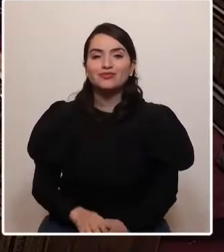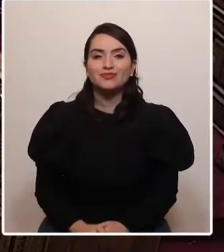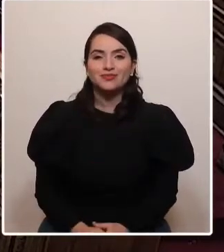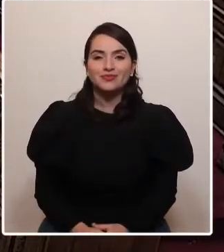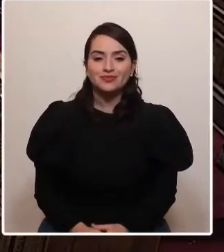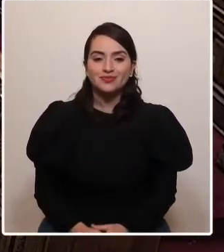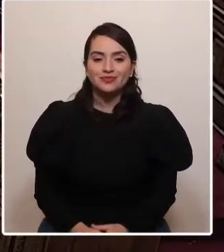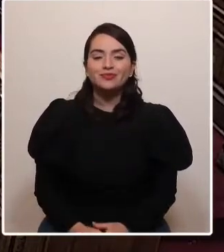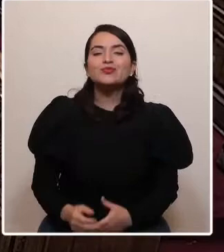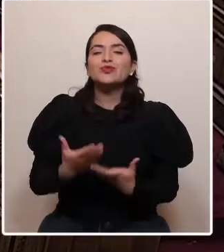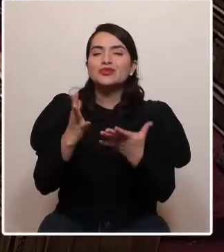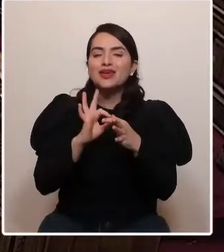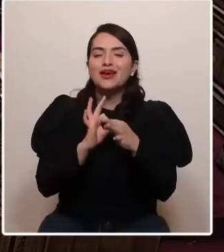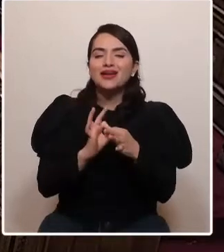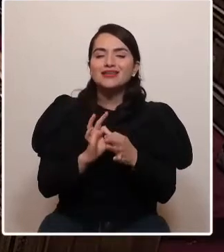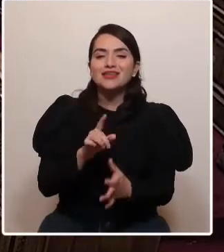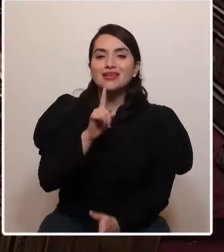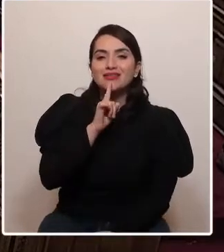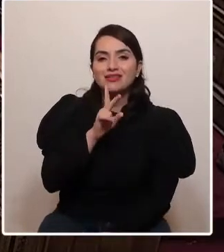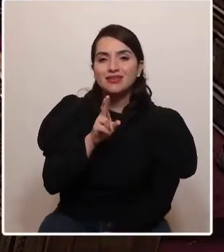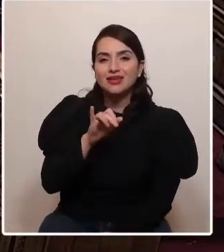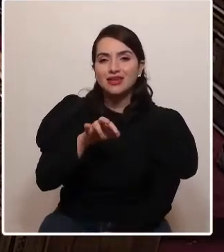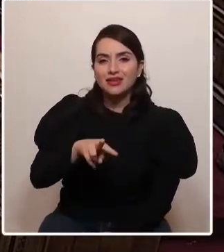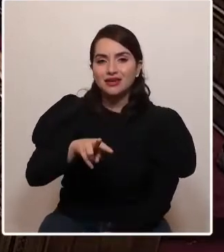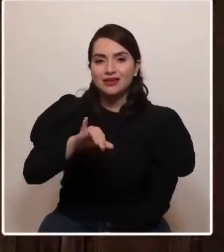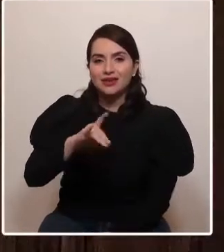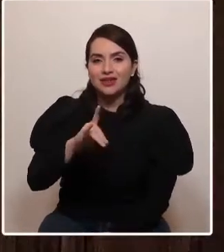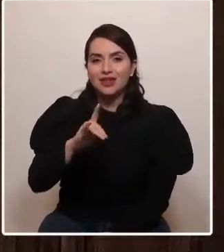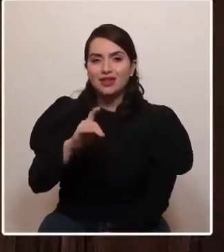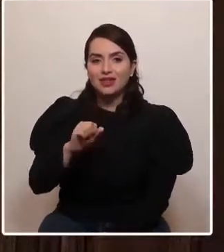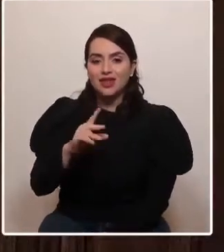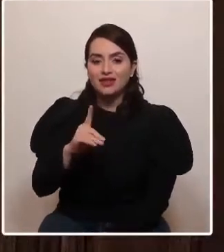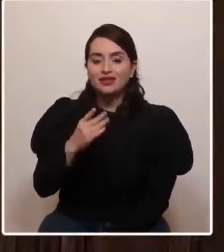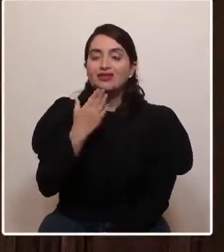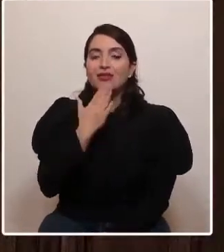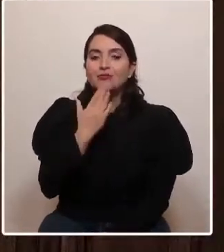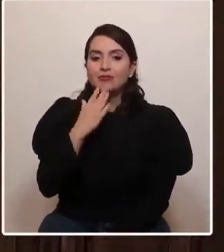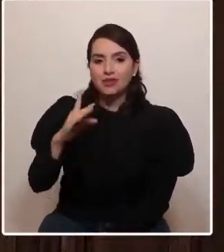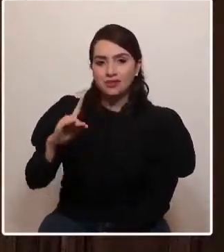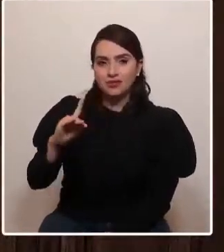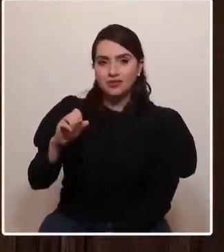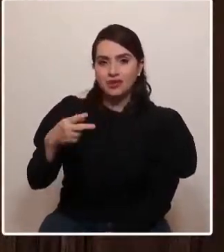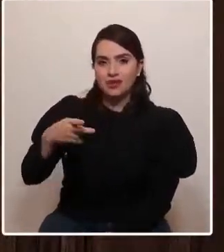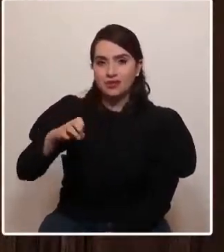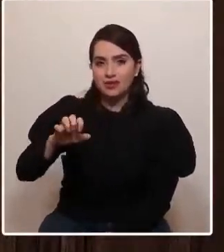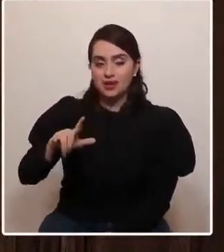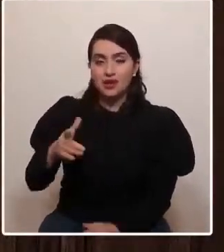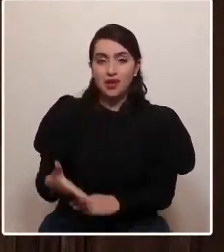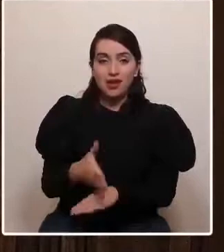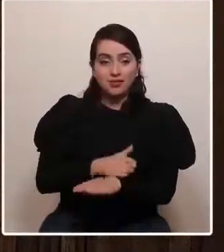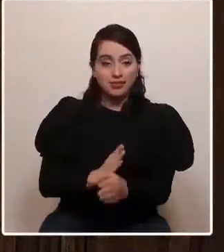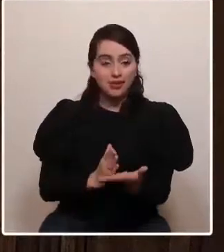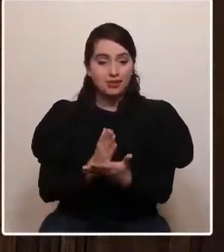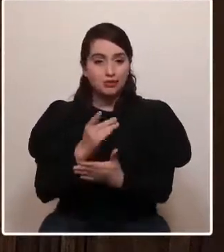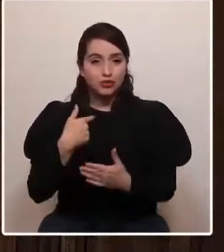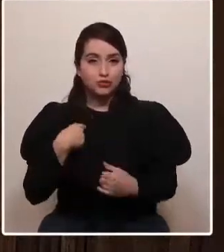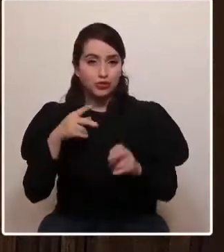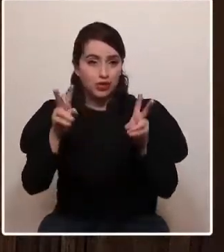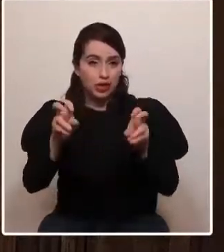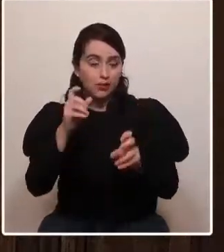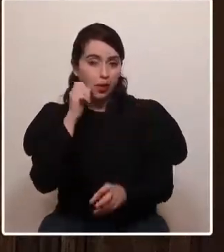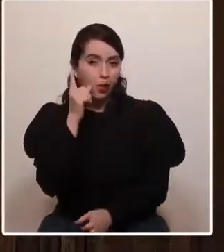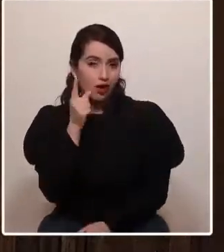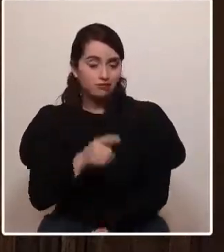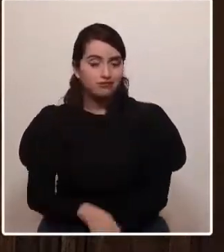Muchas gracias, Trinidad. Muchas gracias, Daniel. En esta oportunidad, y antes de partir, me voy a permitir responder a quien